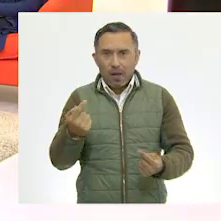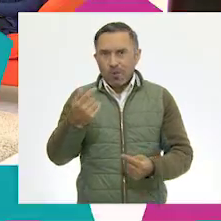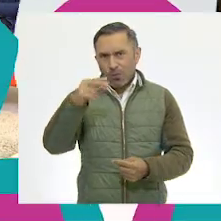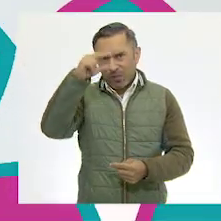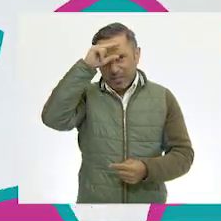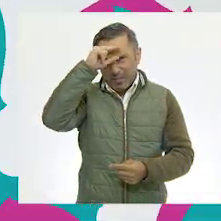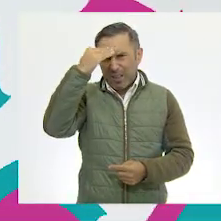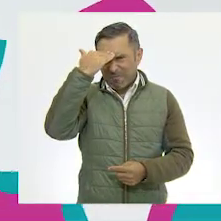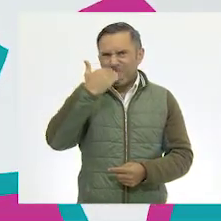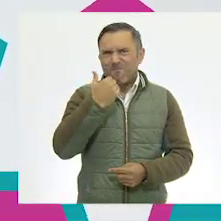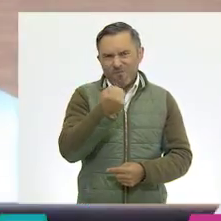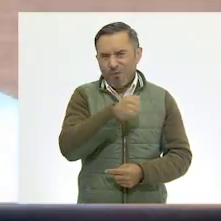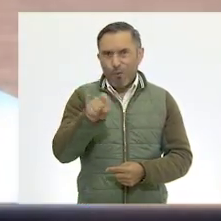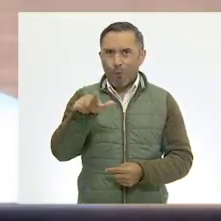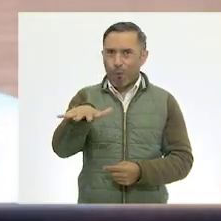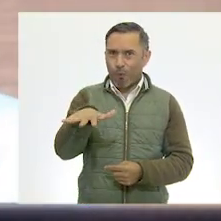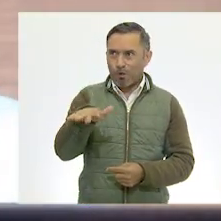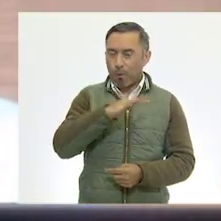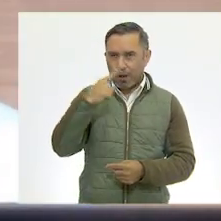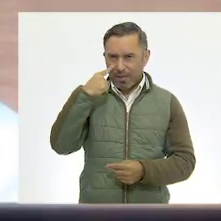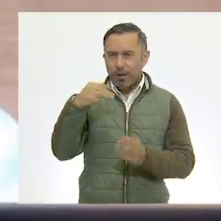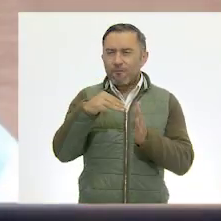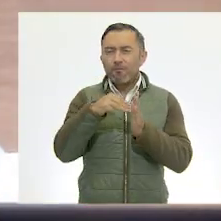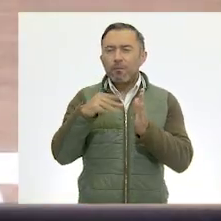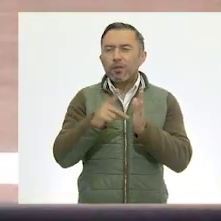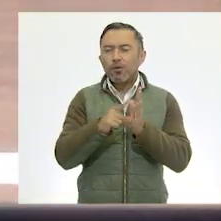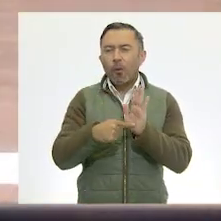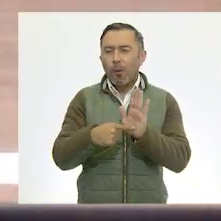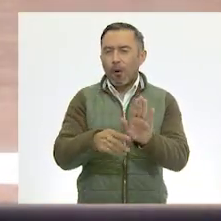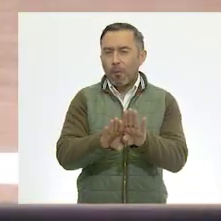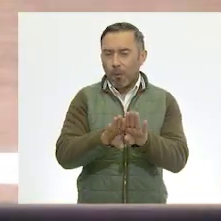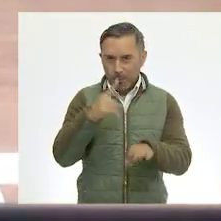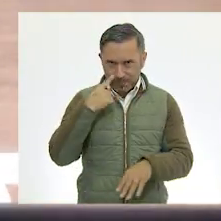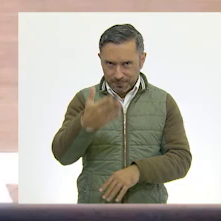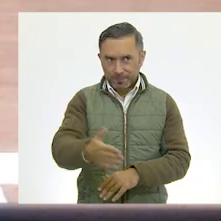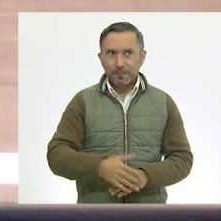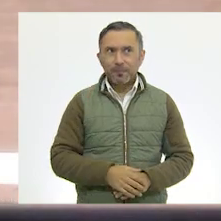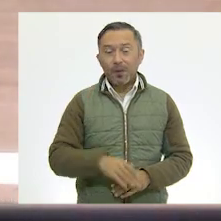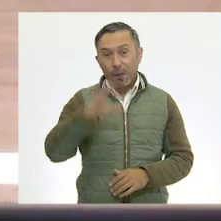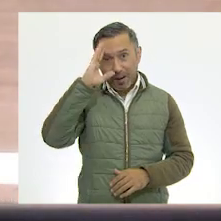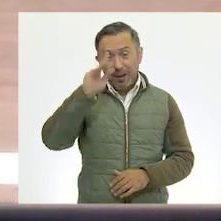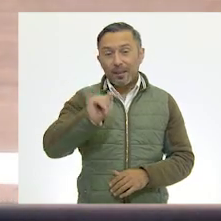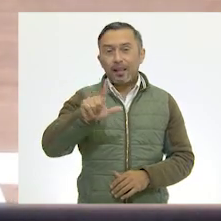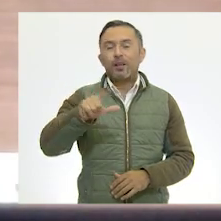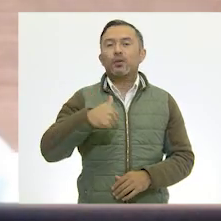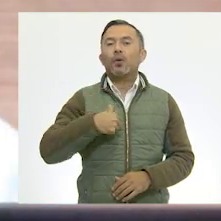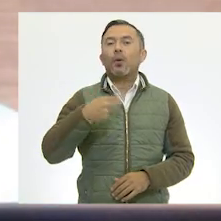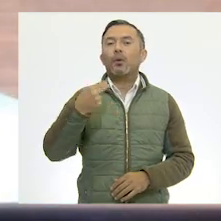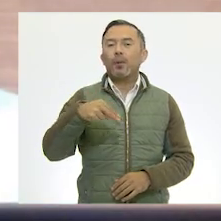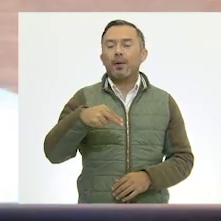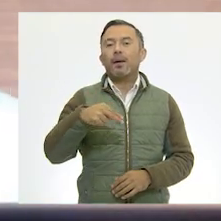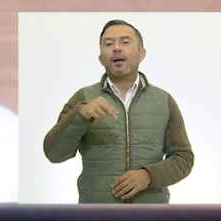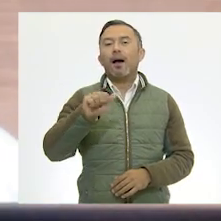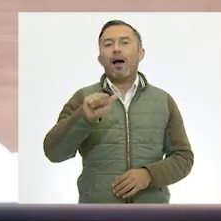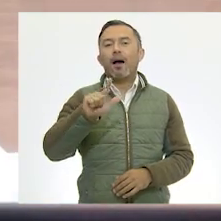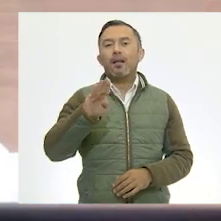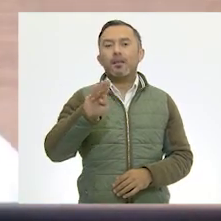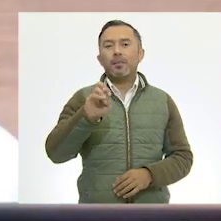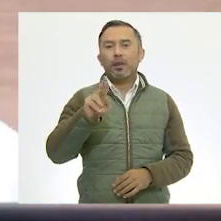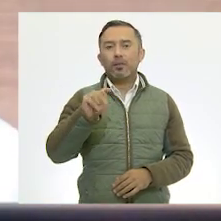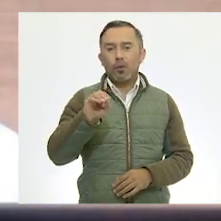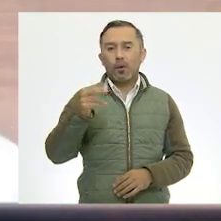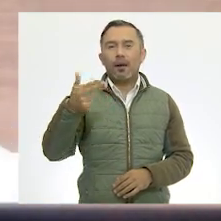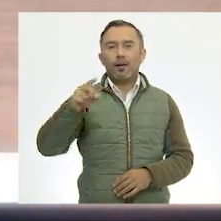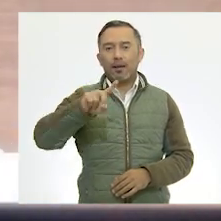verlo. ¿Qué tal, gente de Aprende en Casa? Mi nombre es David Alberto Valencia Hernández. Estoy muy agradecido por